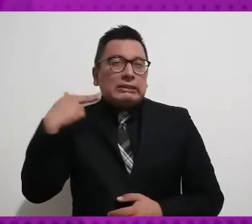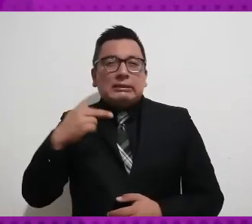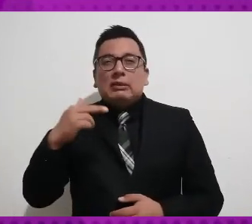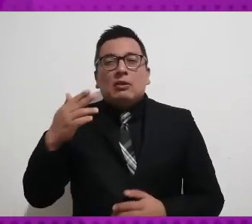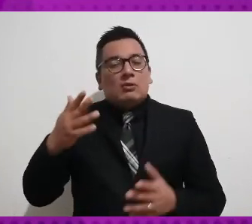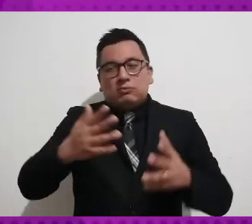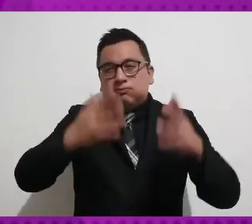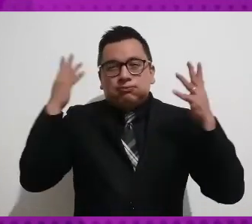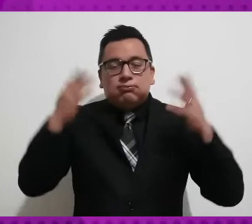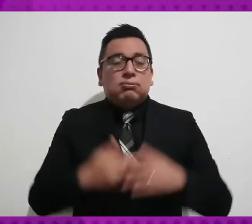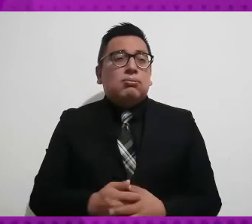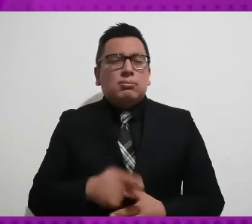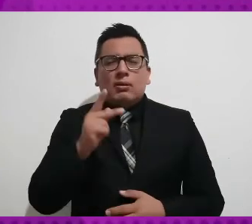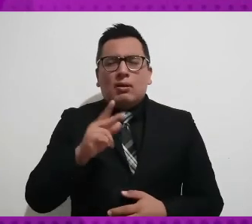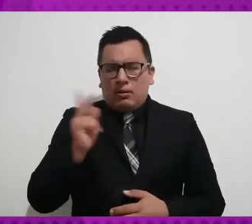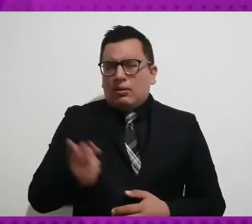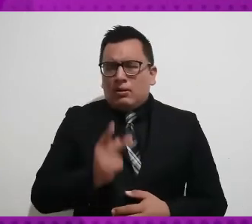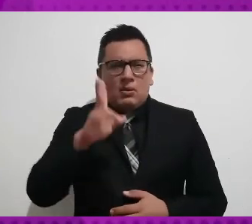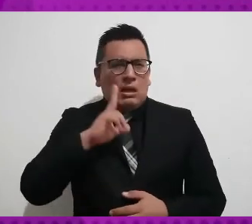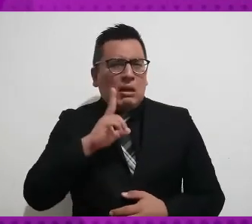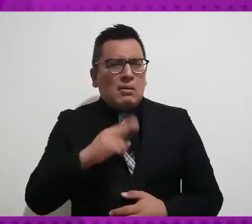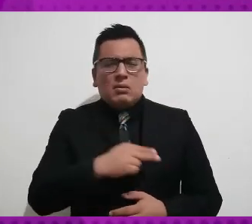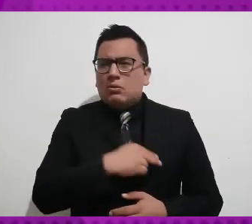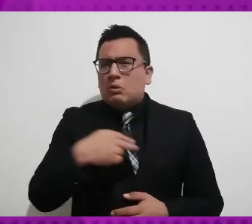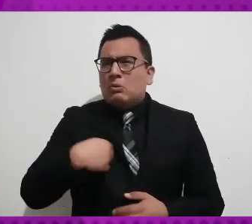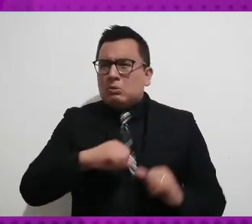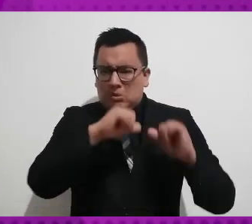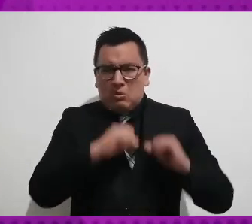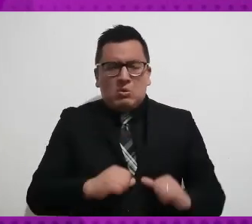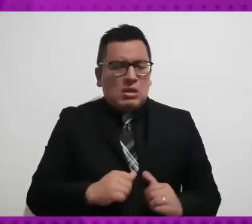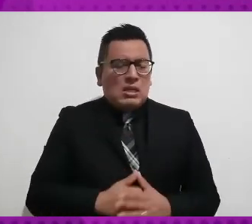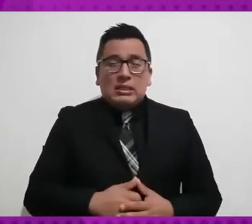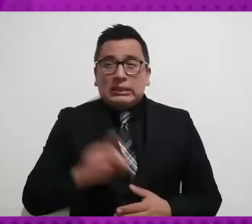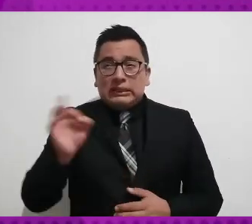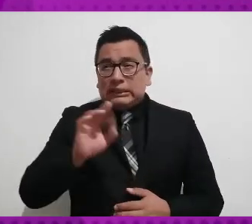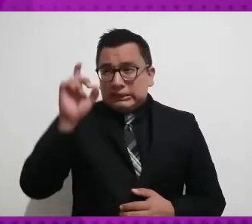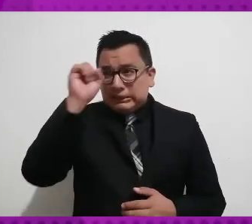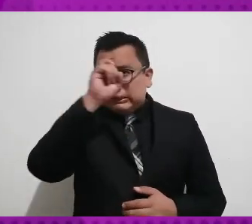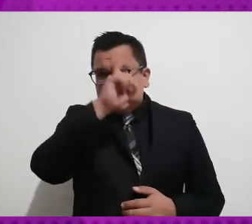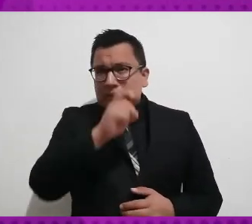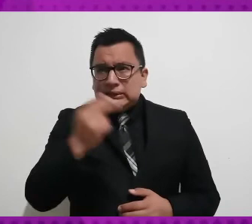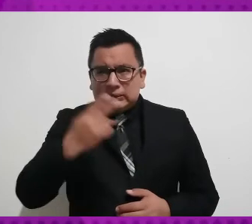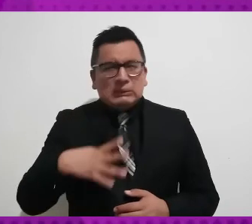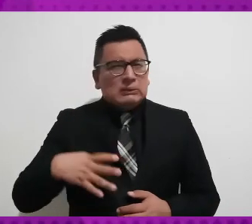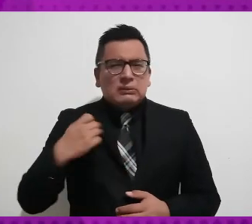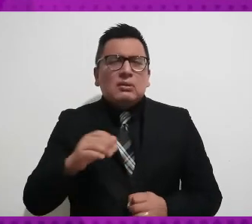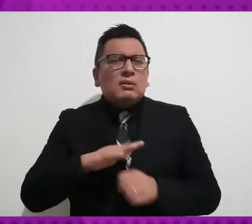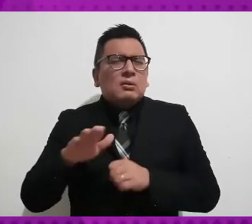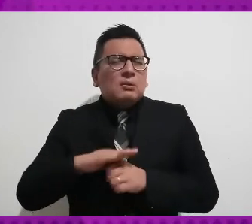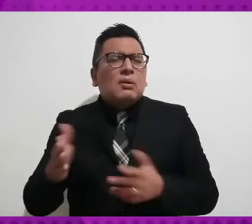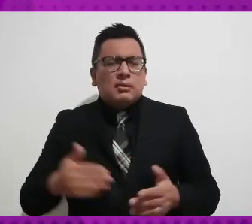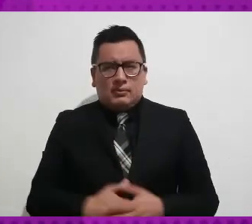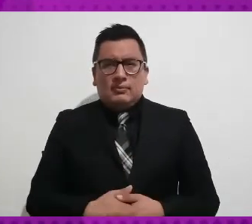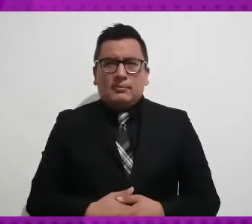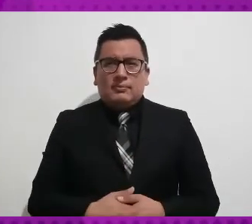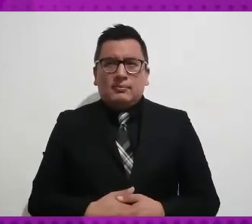con cuáles son los retos que tenemos como autoridad electoral desde su punto de vista, desde esta parte de los medios de comunicación, del periodismo,